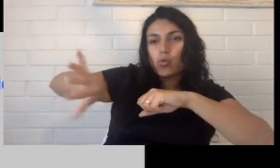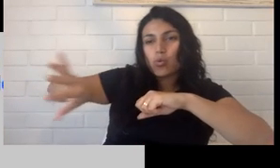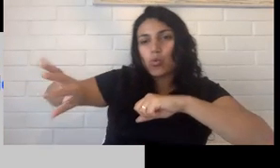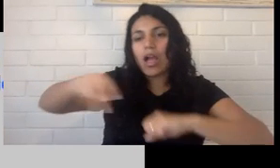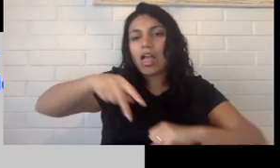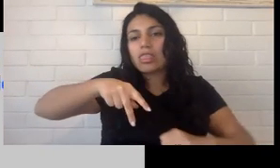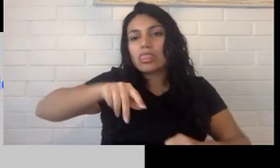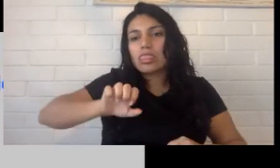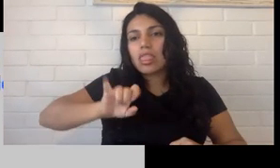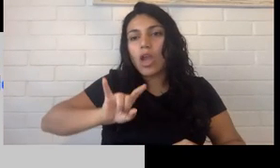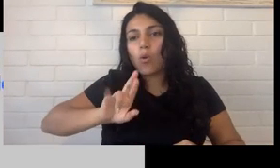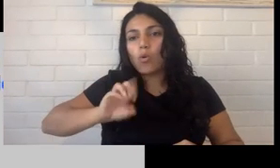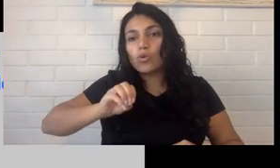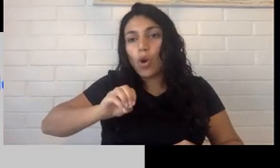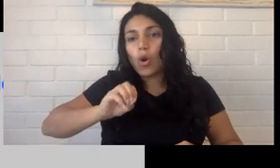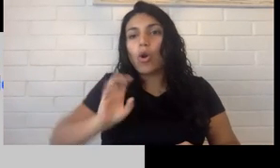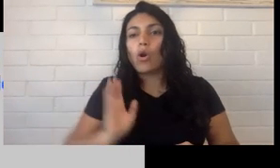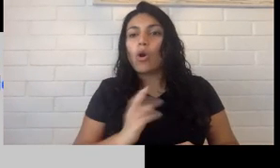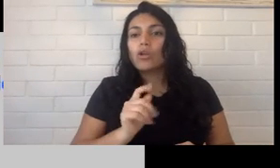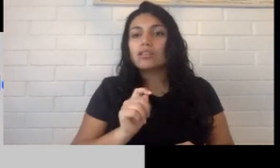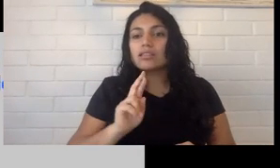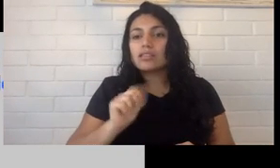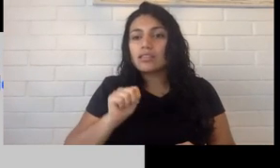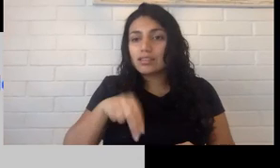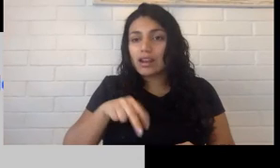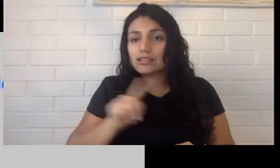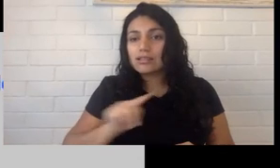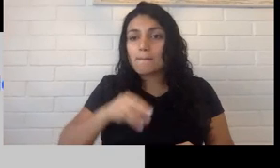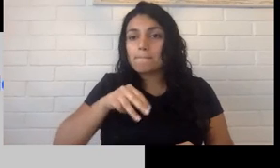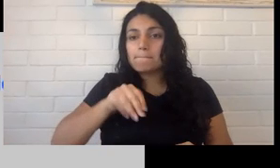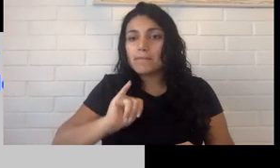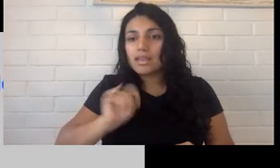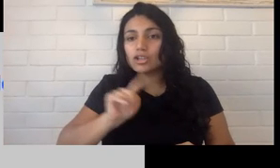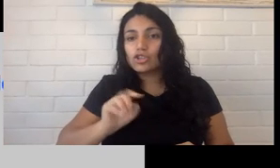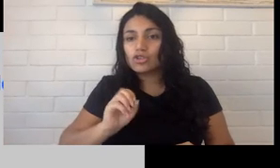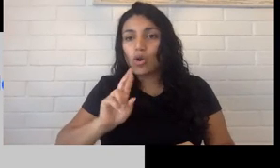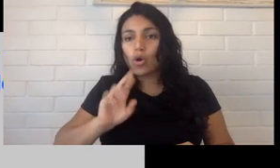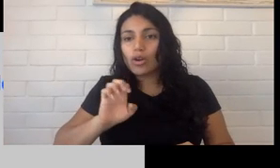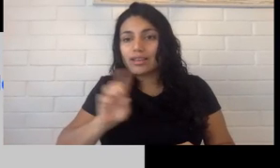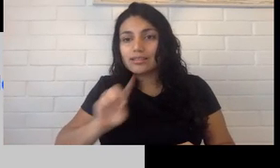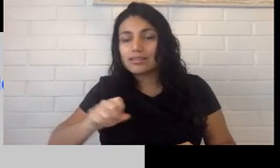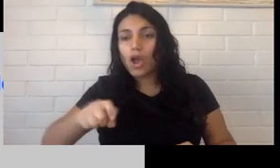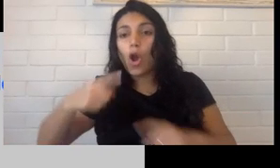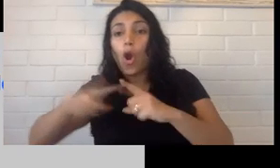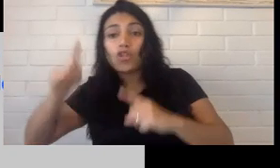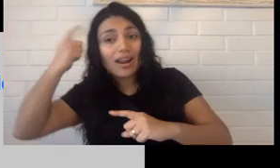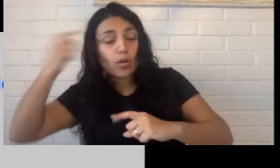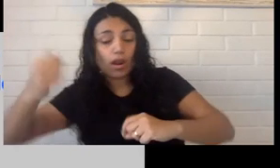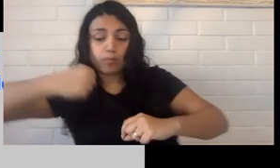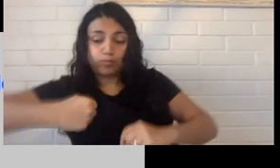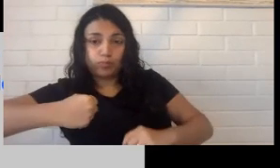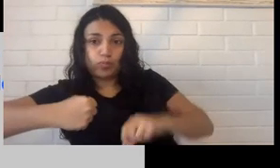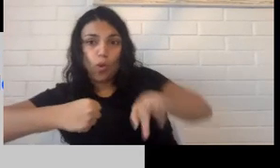sobre receptores que van a estar en una segunda neurona, lo que se llama la neurona postsináptica. Entonces, esta comunicación